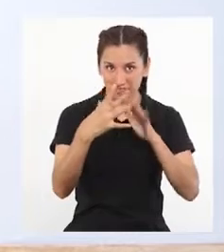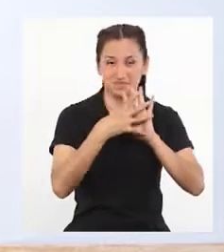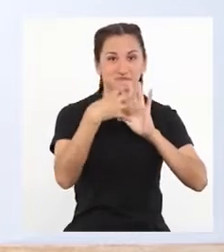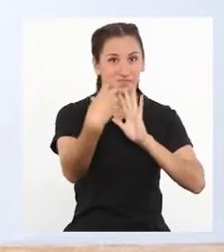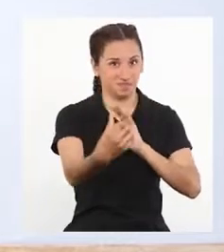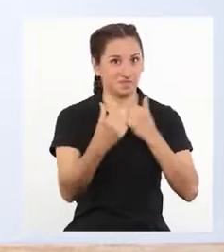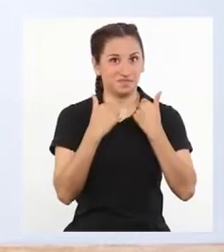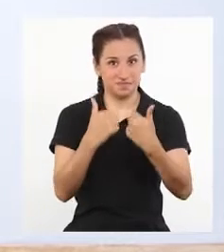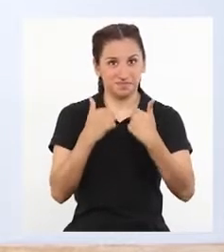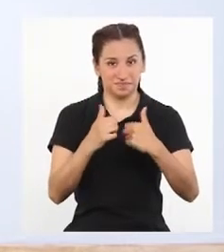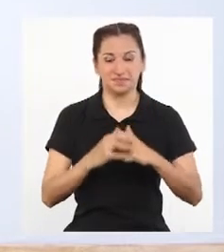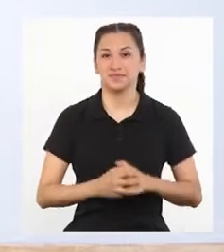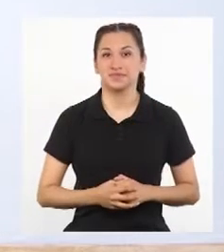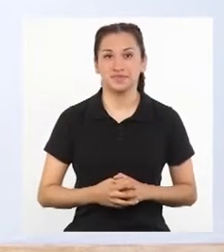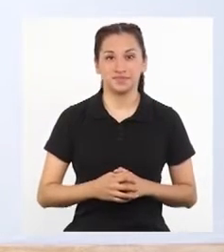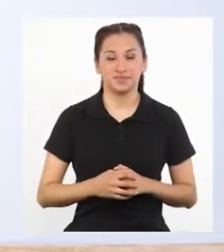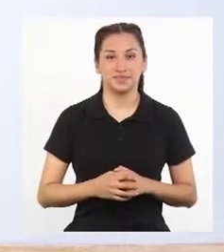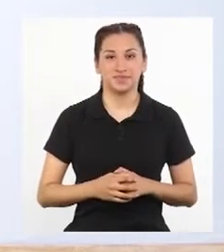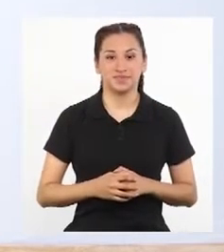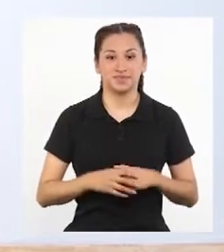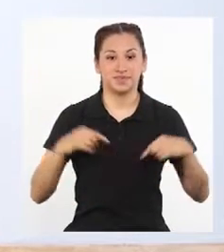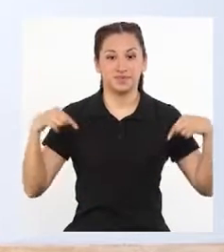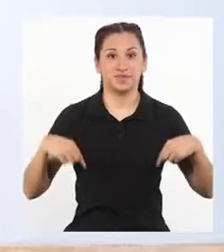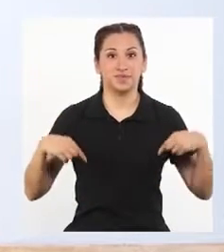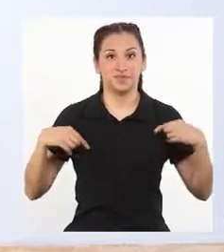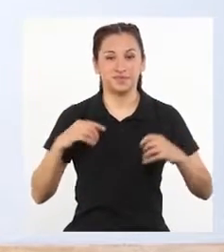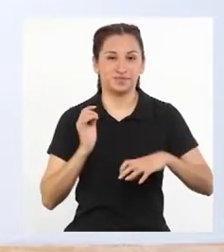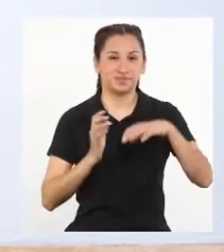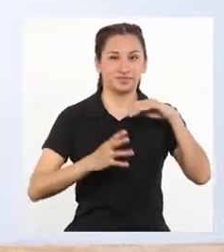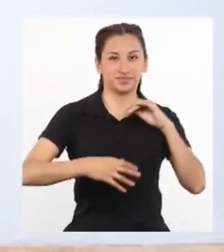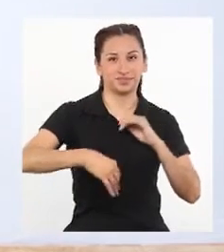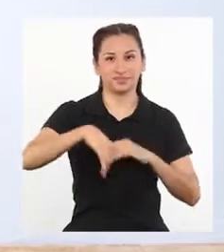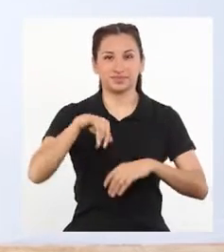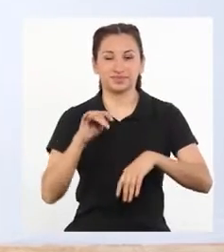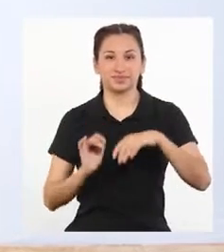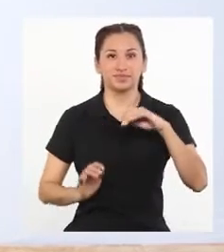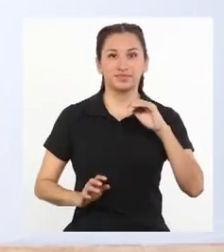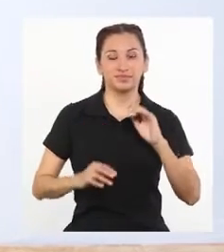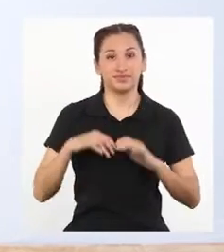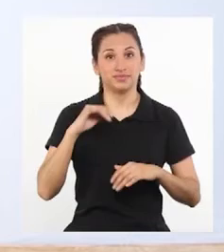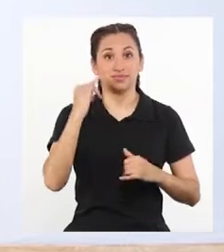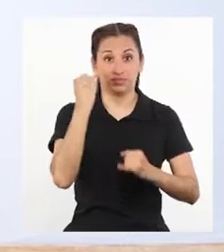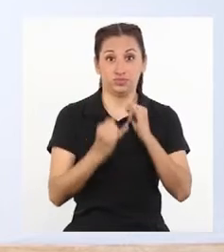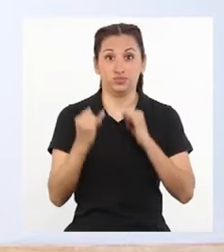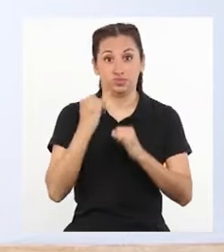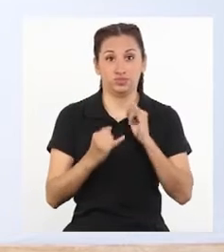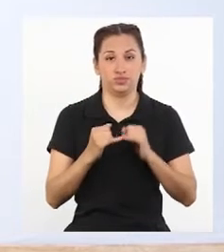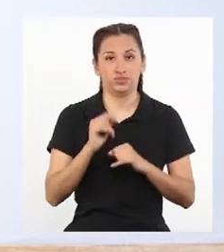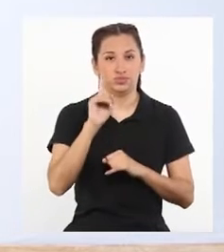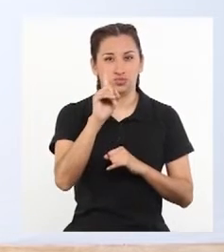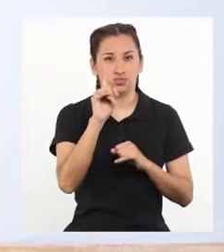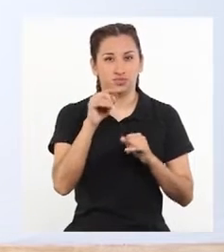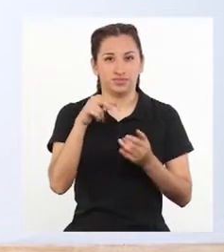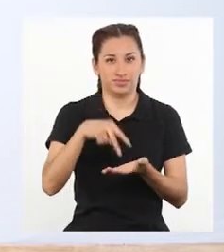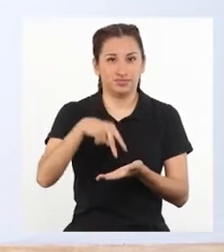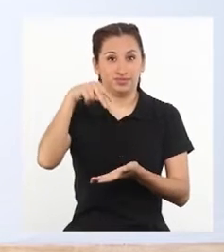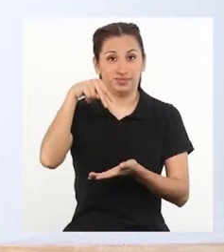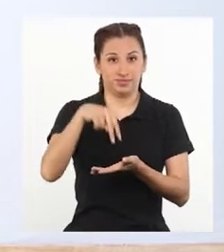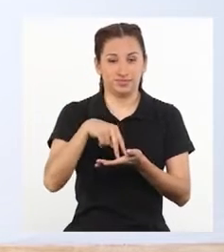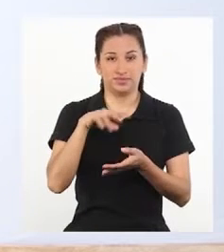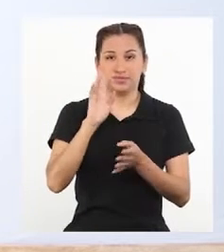Eso. Muy bien. Cadera. Colocamos. Y hacia atrás. Y por último, un pequeño